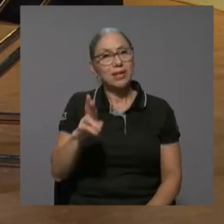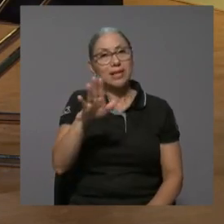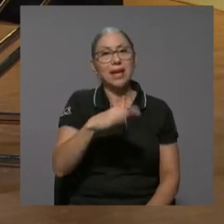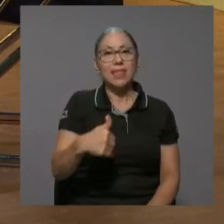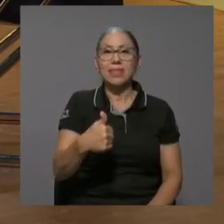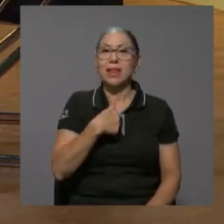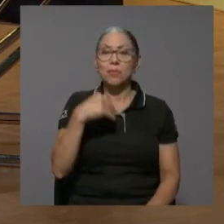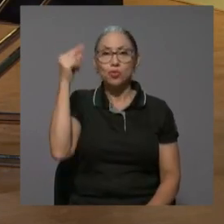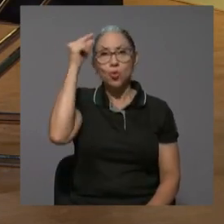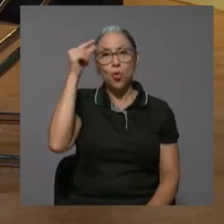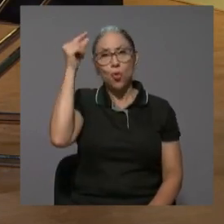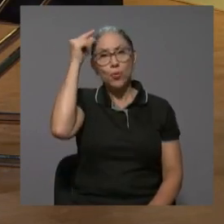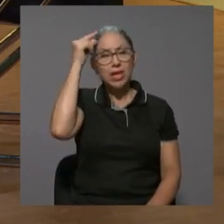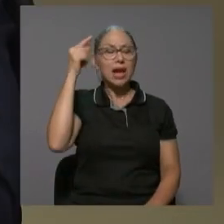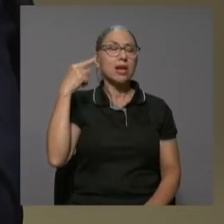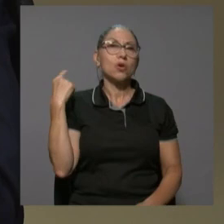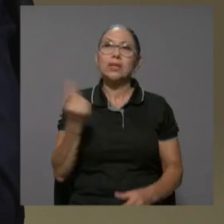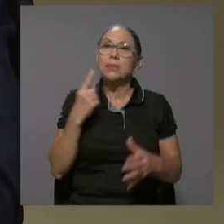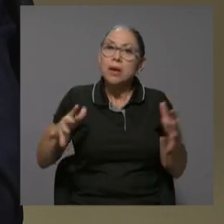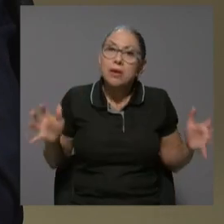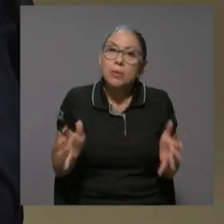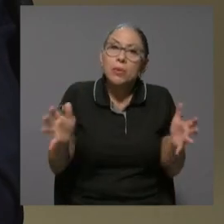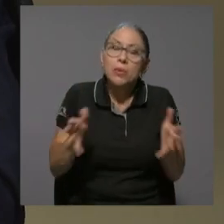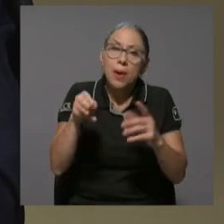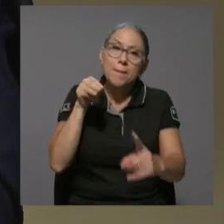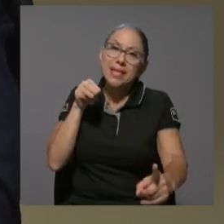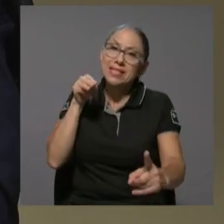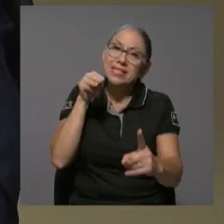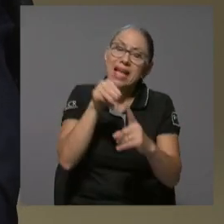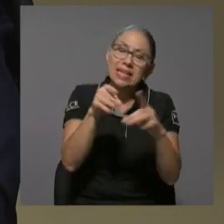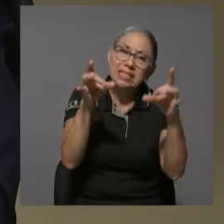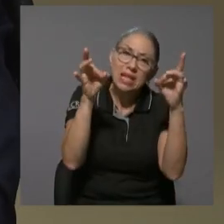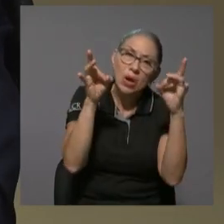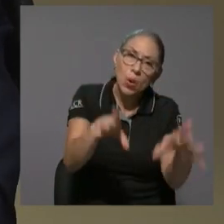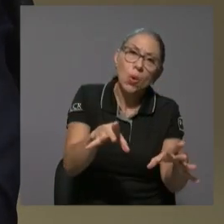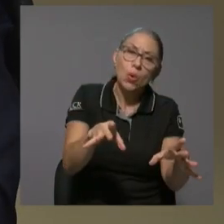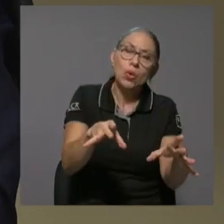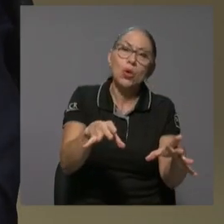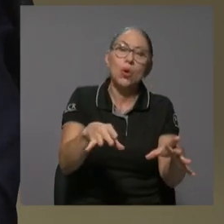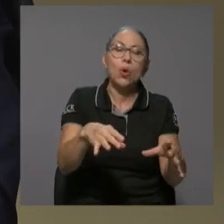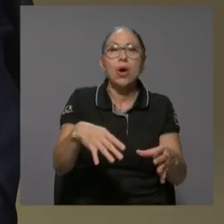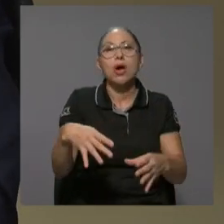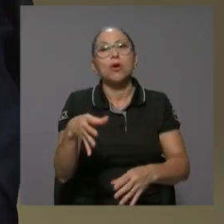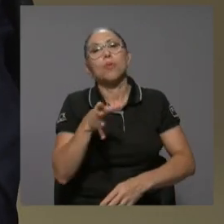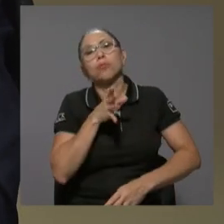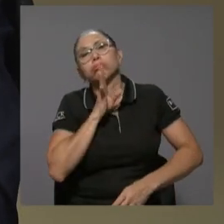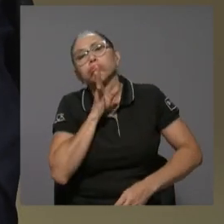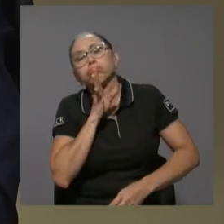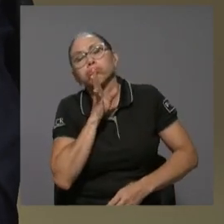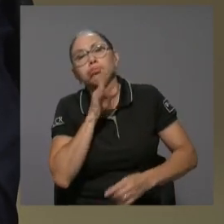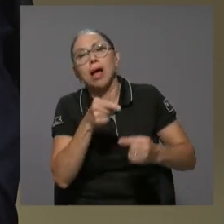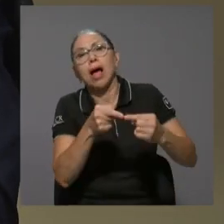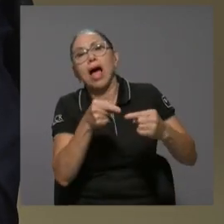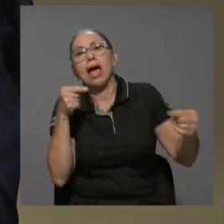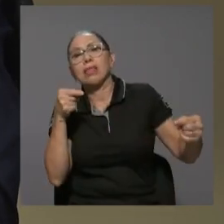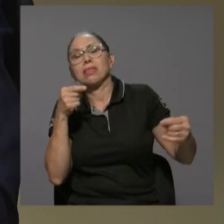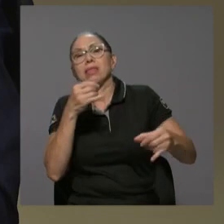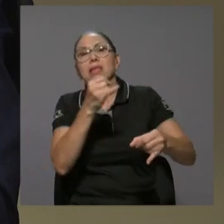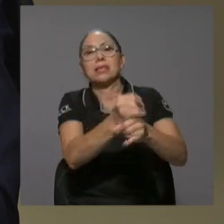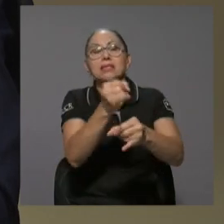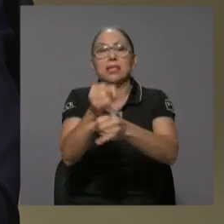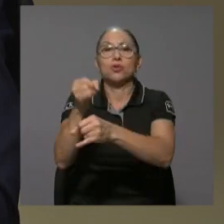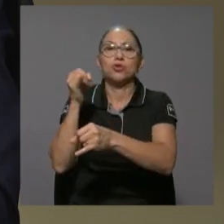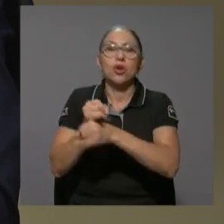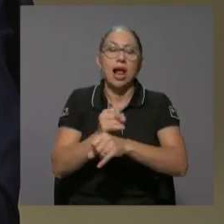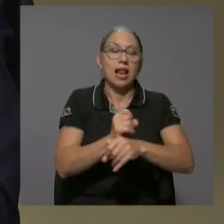los mensajes de odio, que tiene un discurso antiinstitucional, que destruye lo que había sin